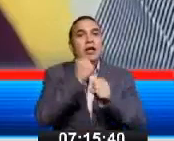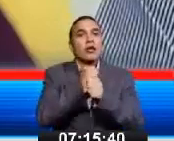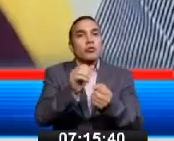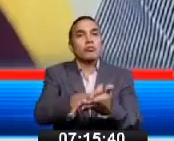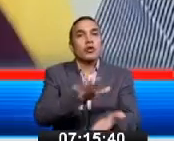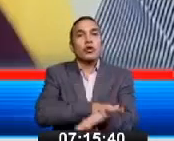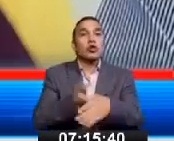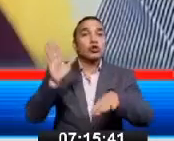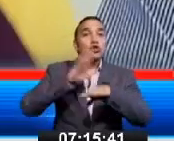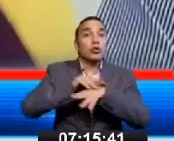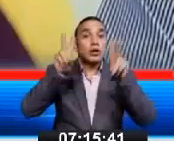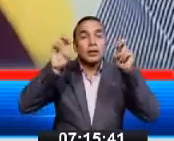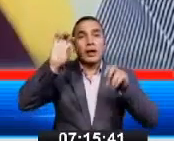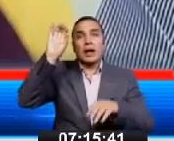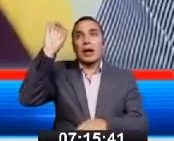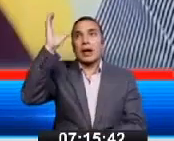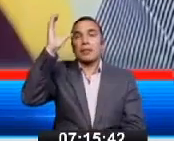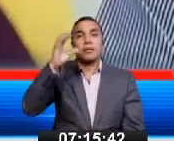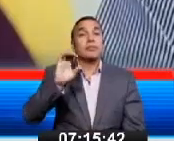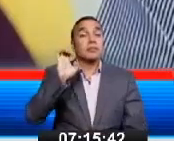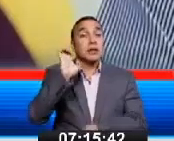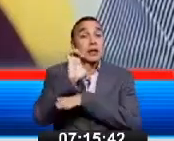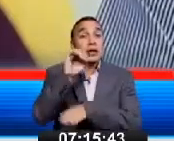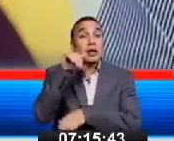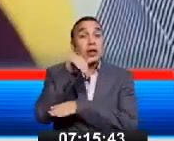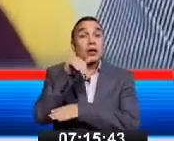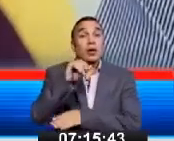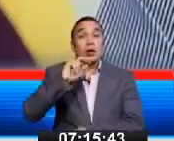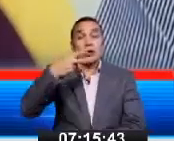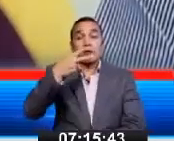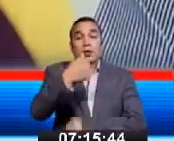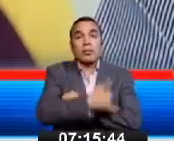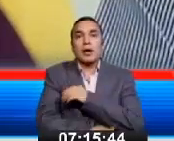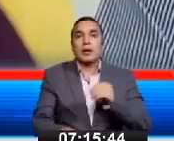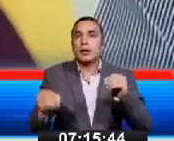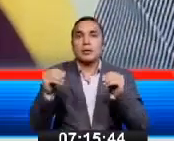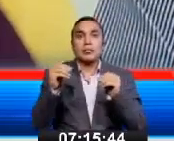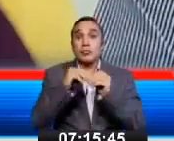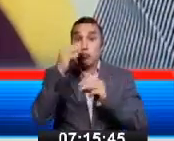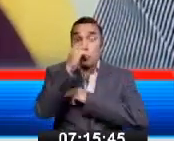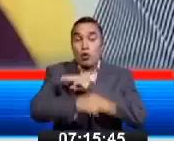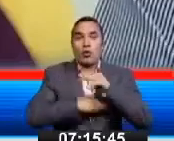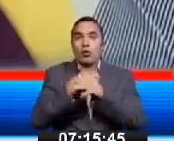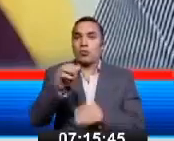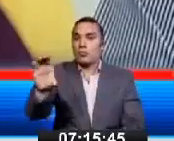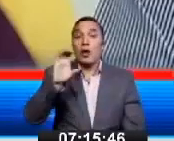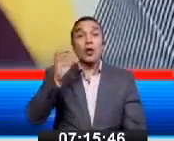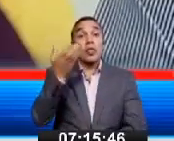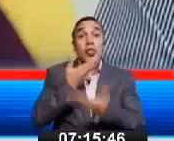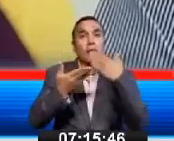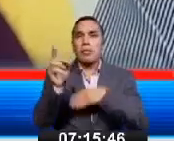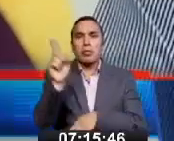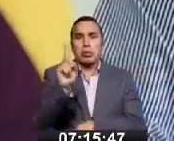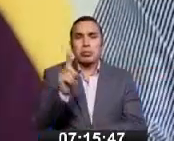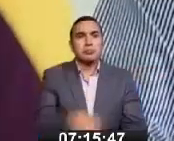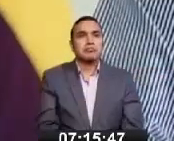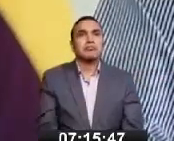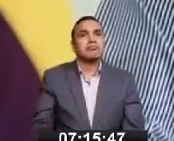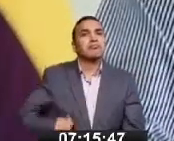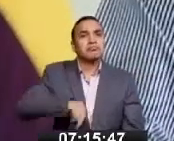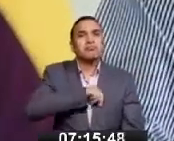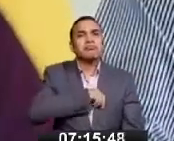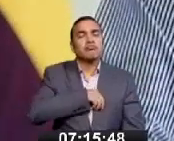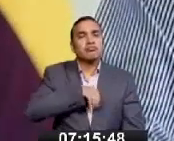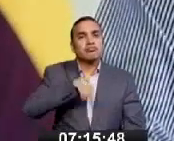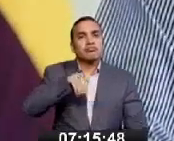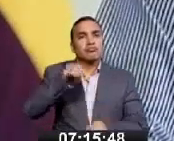ambientales el ecuador es el segundo país del mundo en recibir este financiamiento no reembolsable sembramos futuro para un país